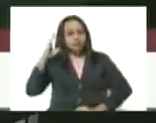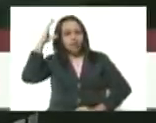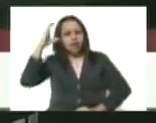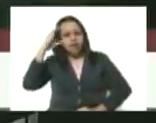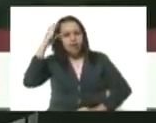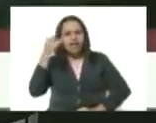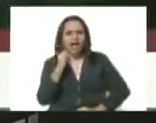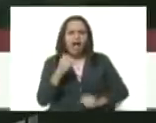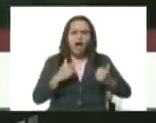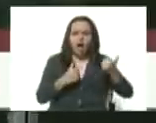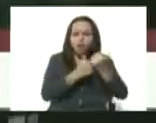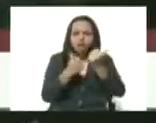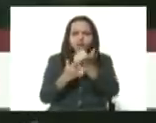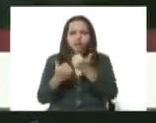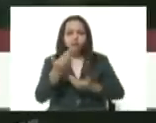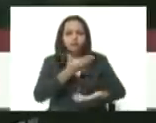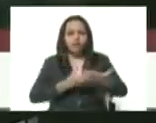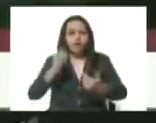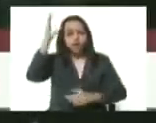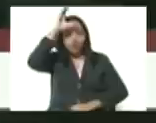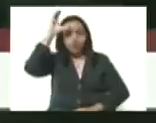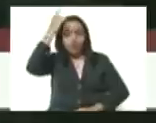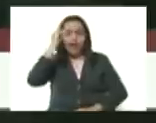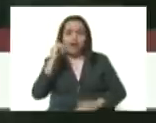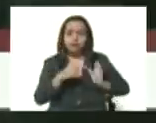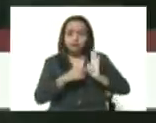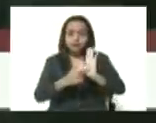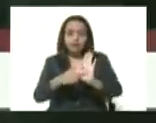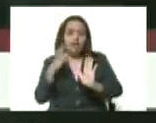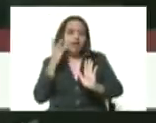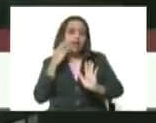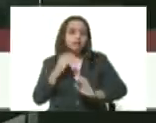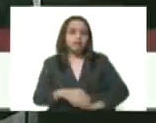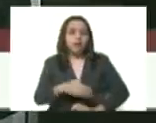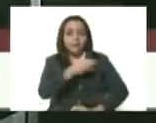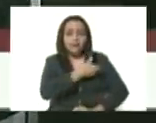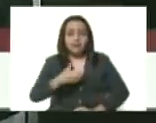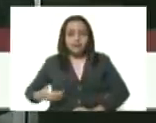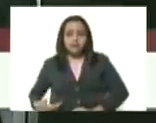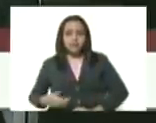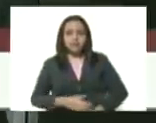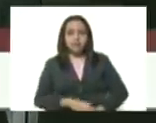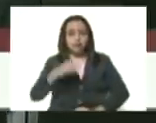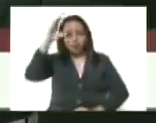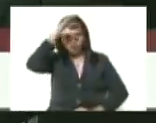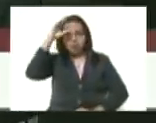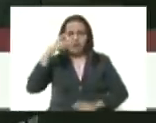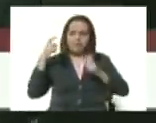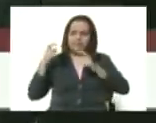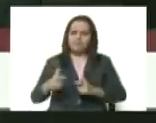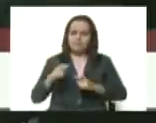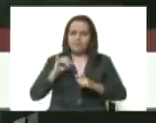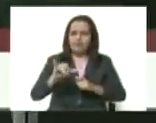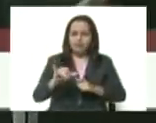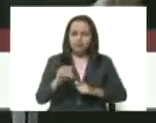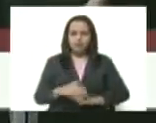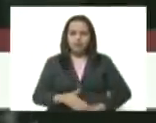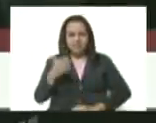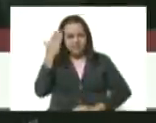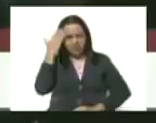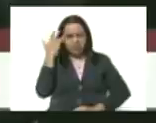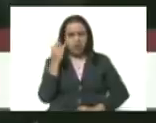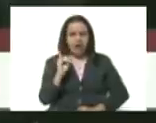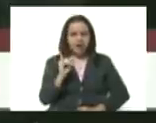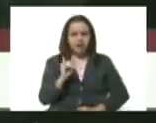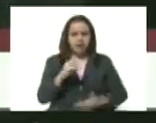de ser solidario. Y Turquía ha dado un gran ejemplo. El presidente Erdogan personalmente sabemos que revisó